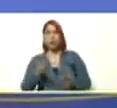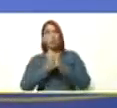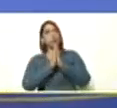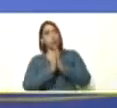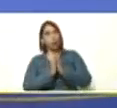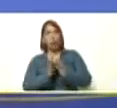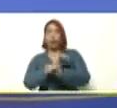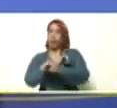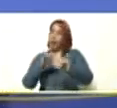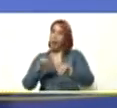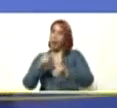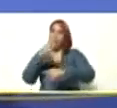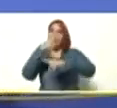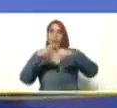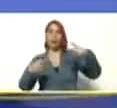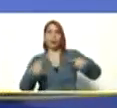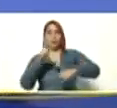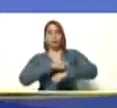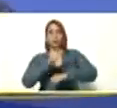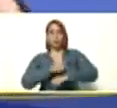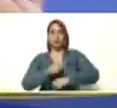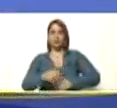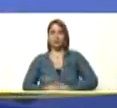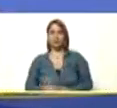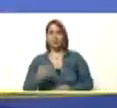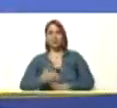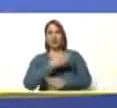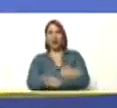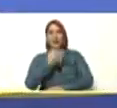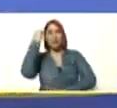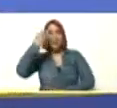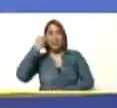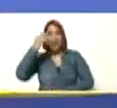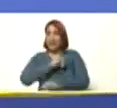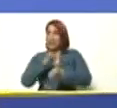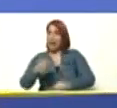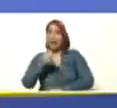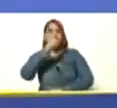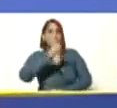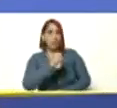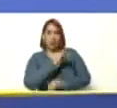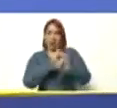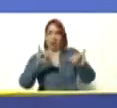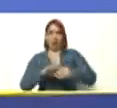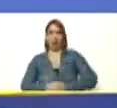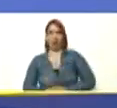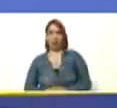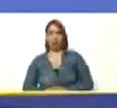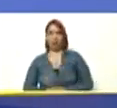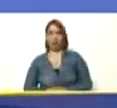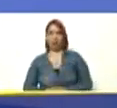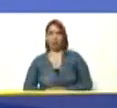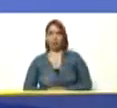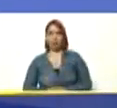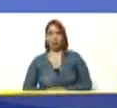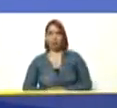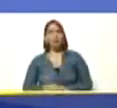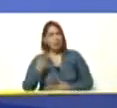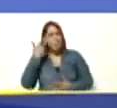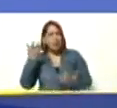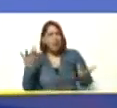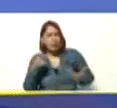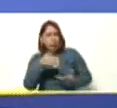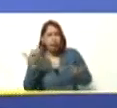el micrófono hace media hora. Antes de que yo lo pensara, ya debía estar el micrófono allá. Carmen, ¿qué te parece esta